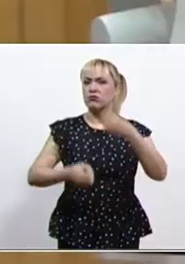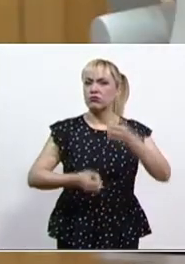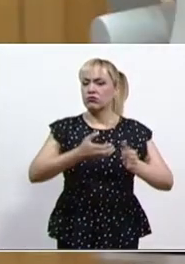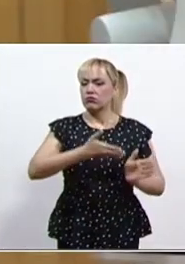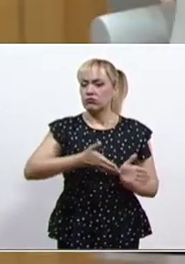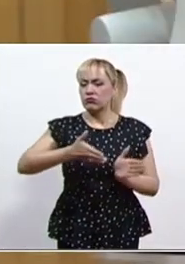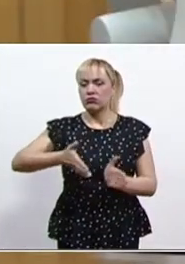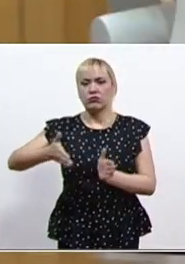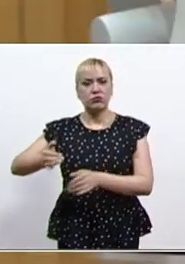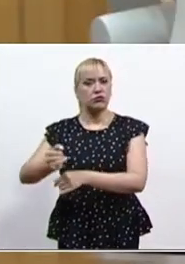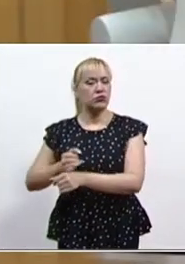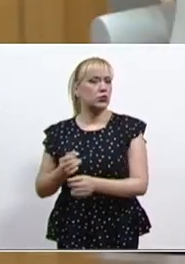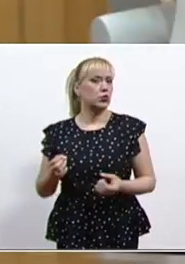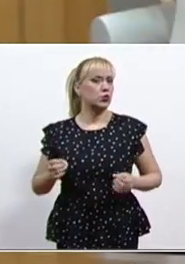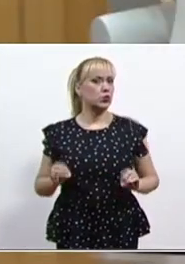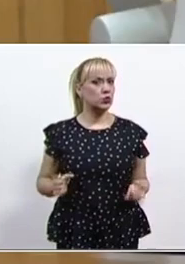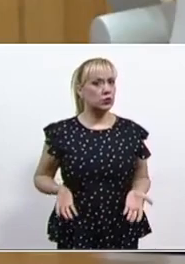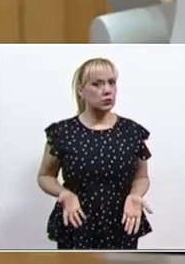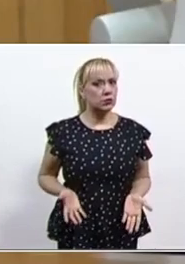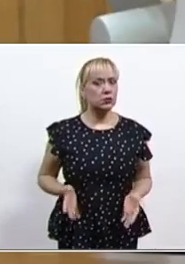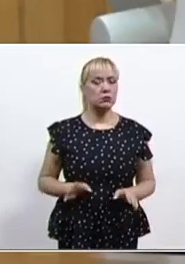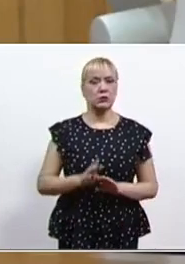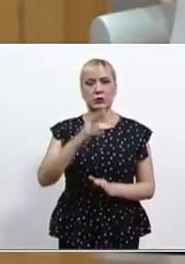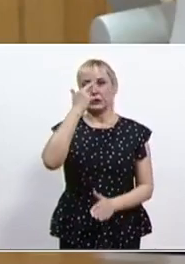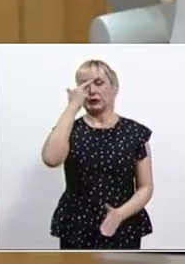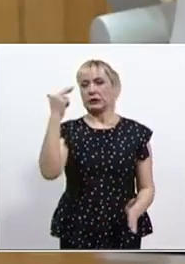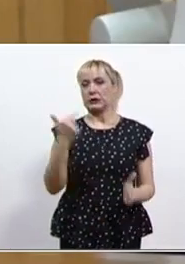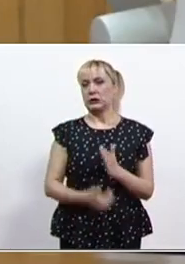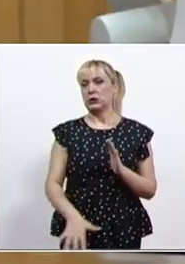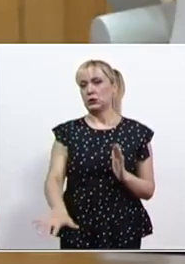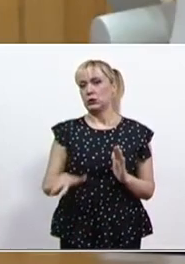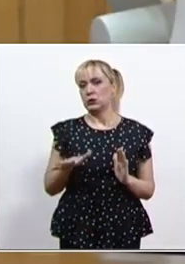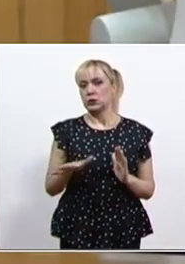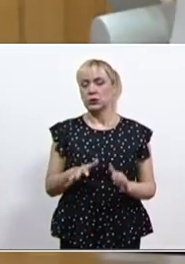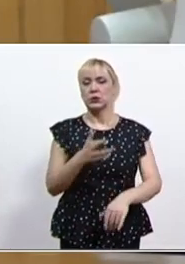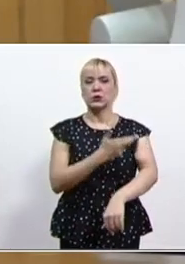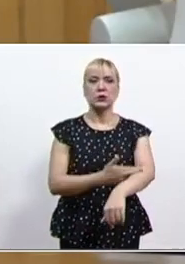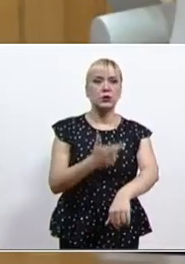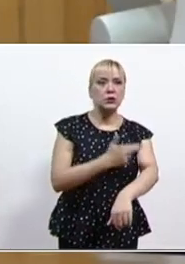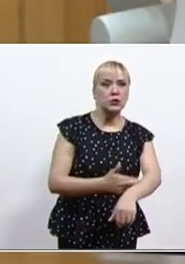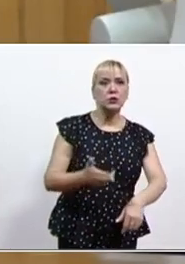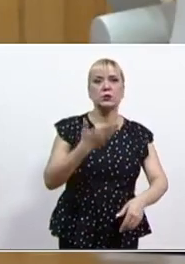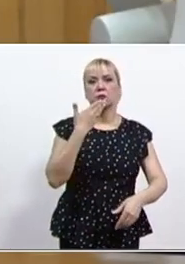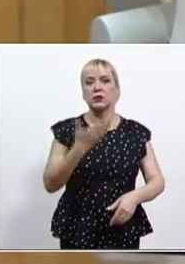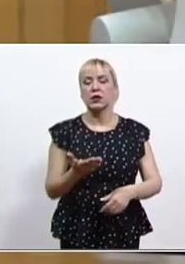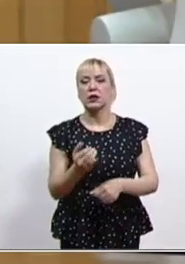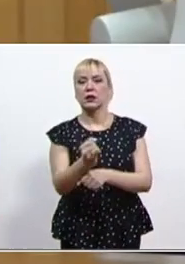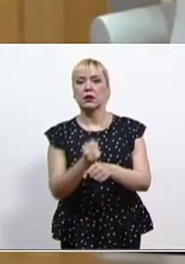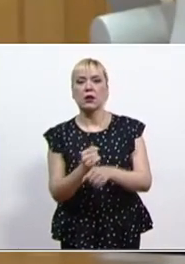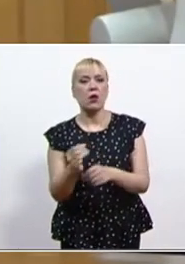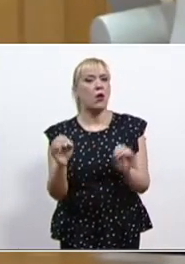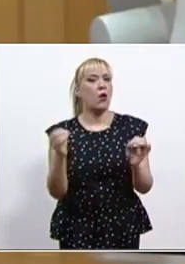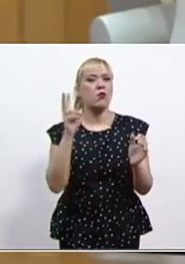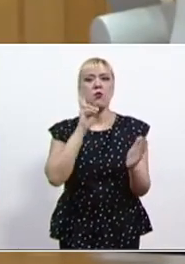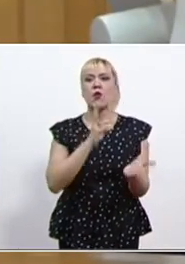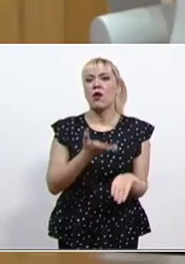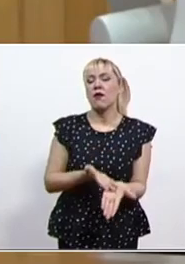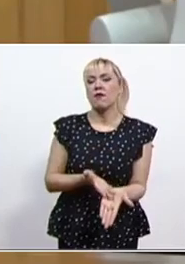Determinado que existía una violación procesal relacionada con la reversión de la carga de la prueba, no podría